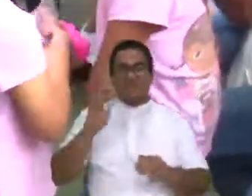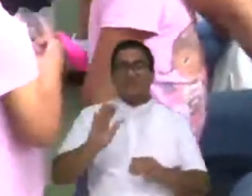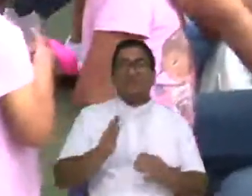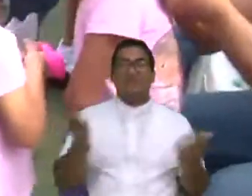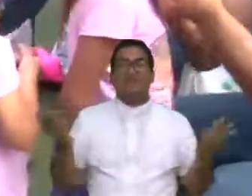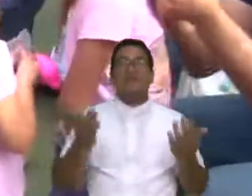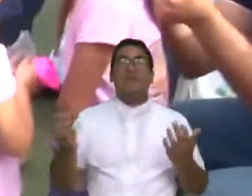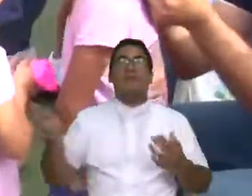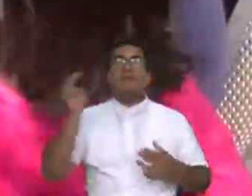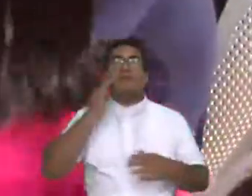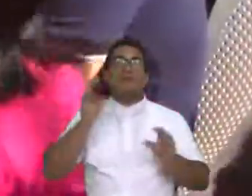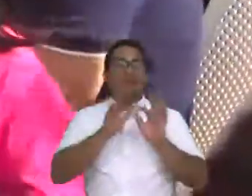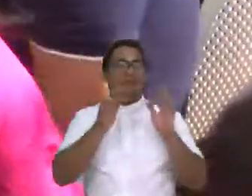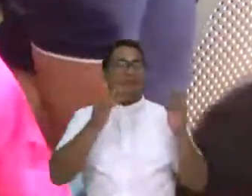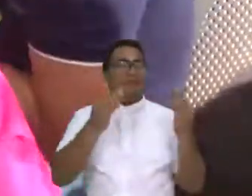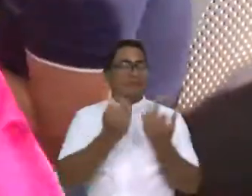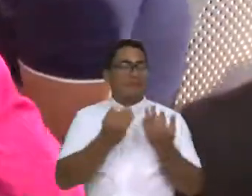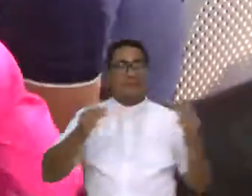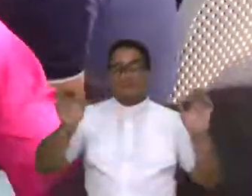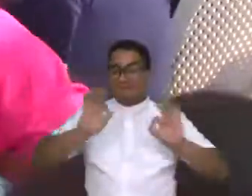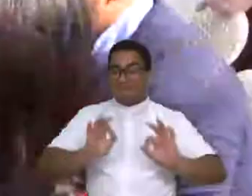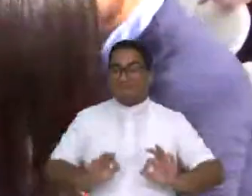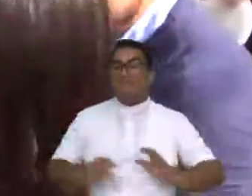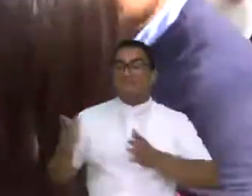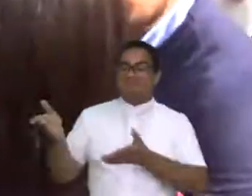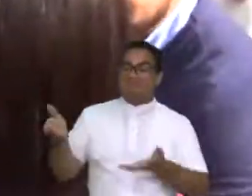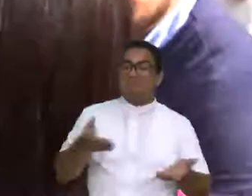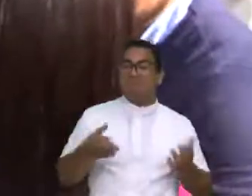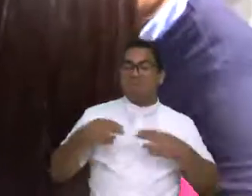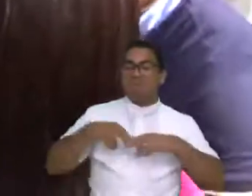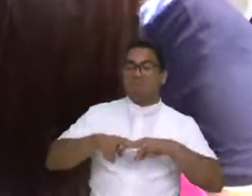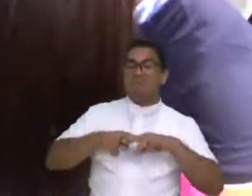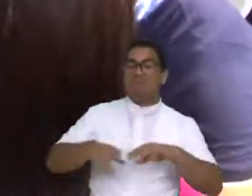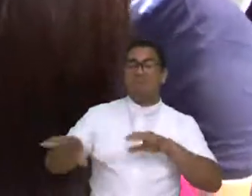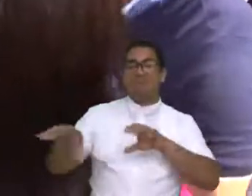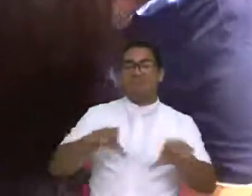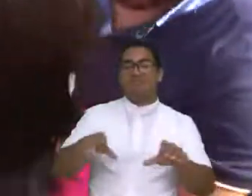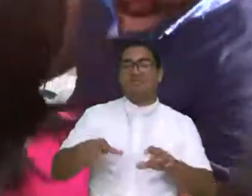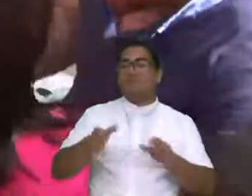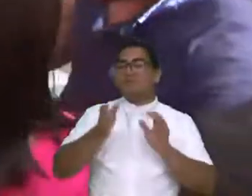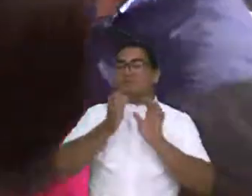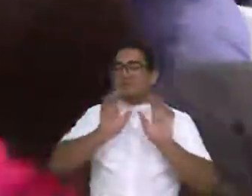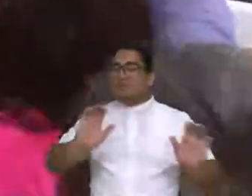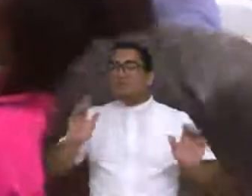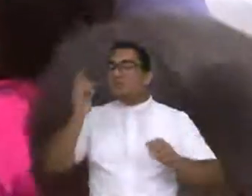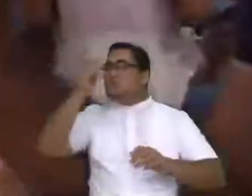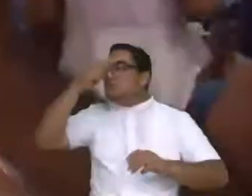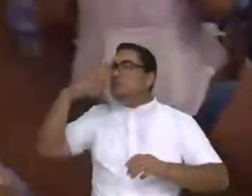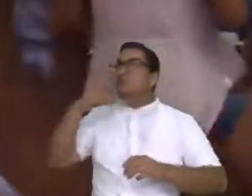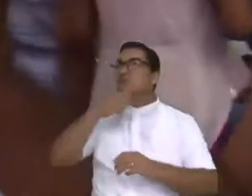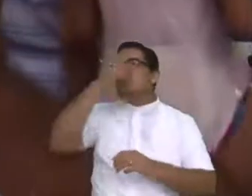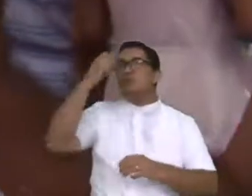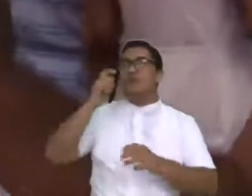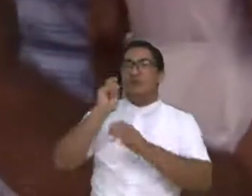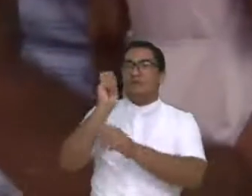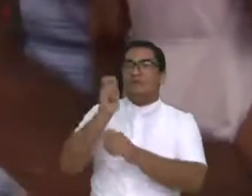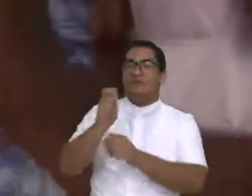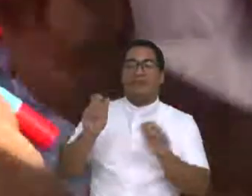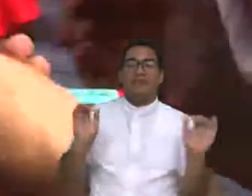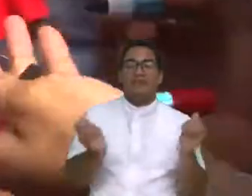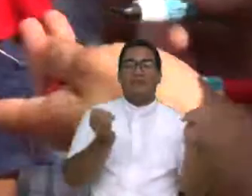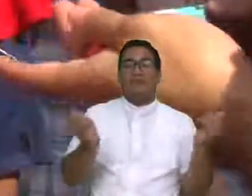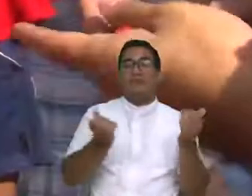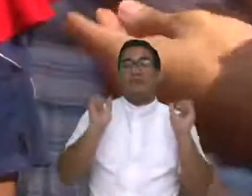madre es feliz y su hijo está feliz. Entonces trajimos una actividad donde podamos tener pintacaritas, lo que son piñatas, juegos, para que